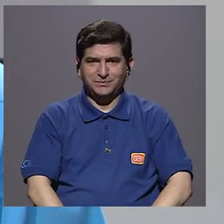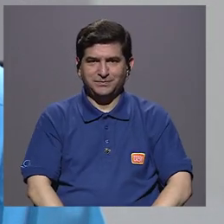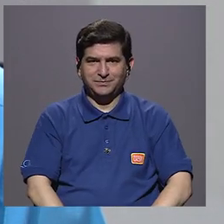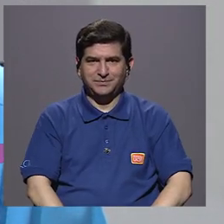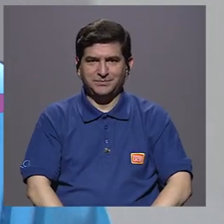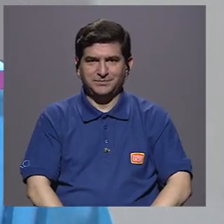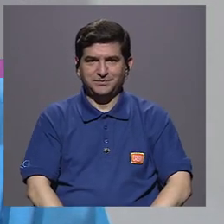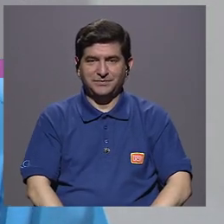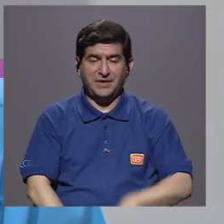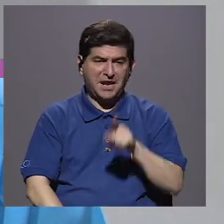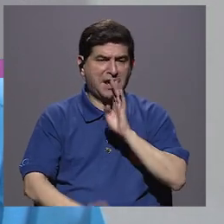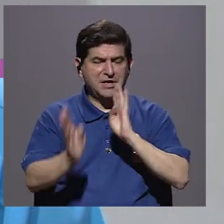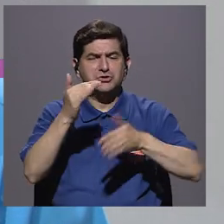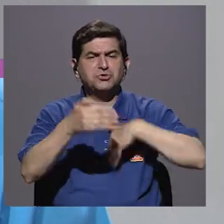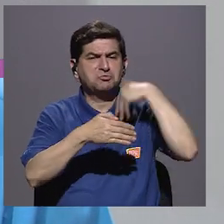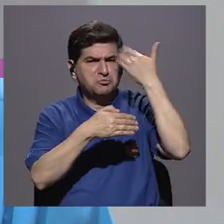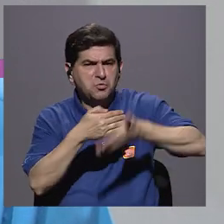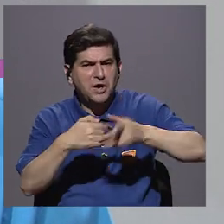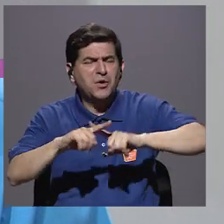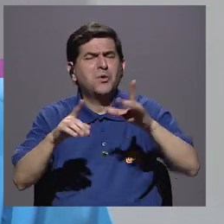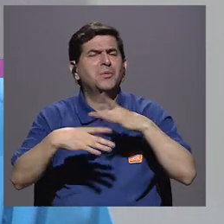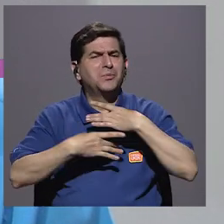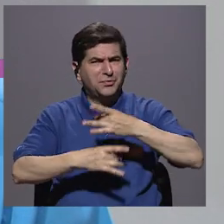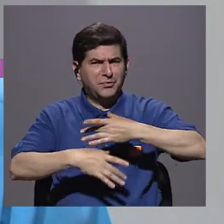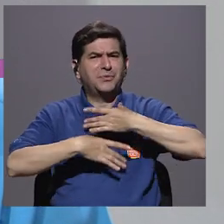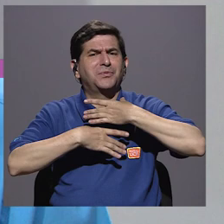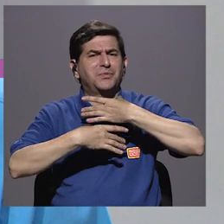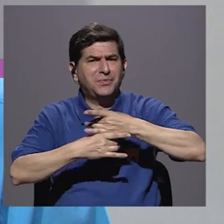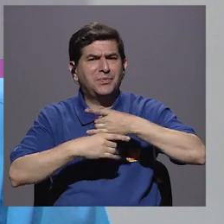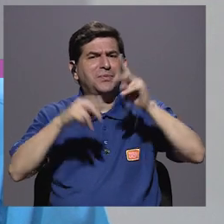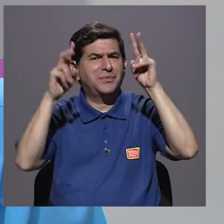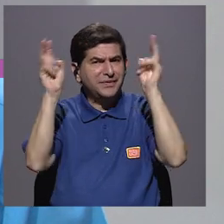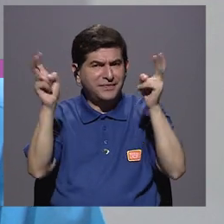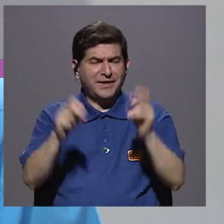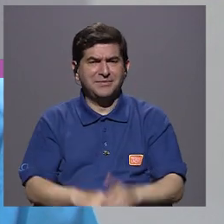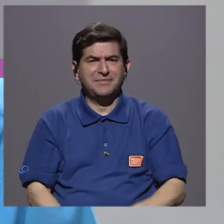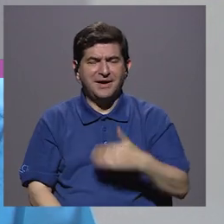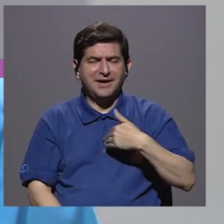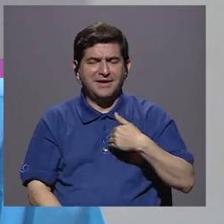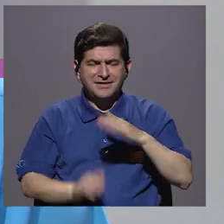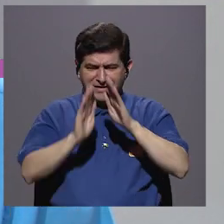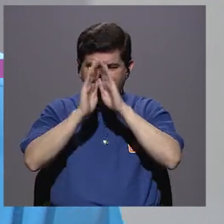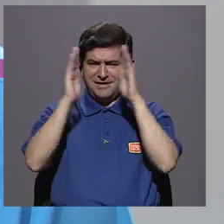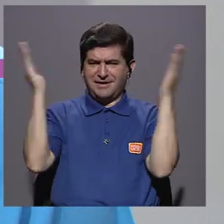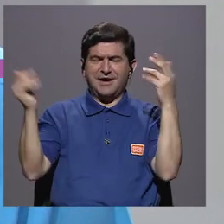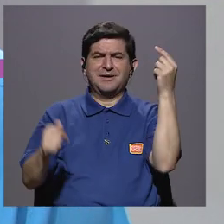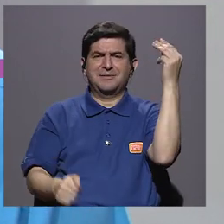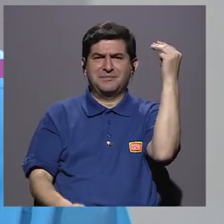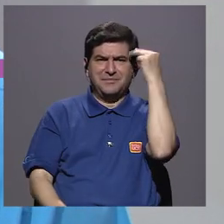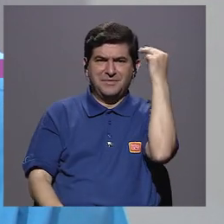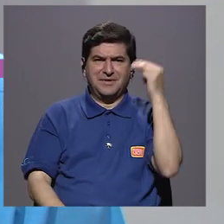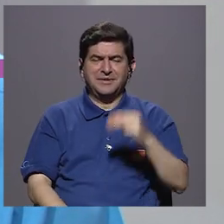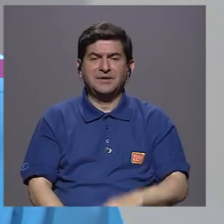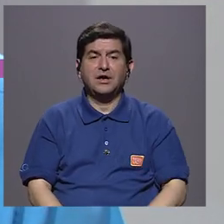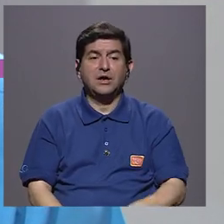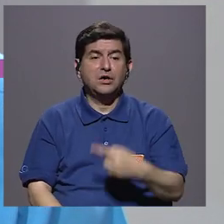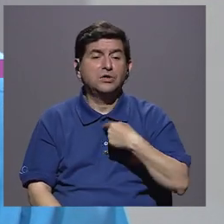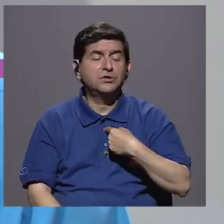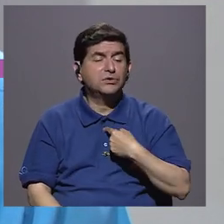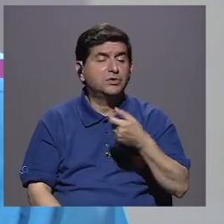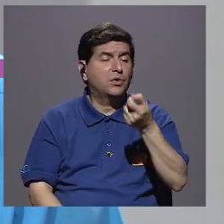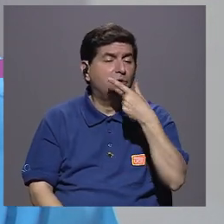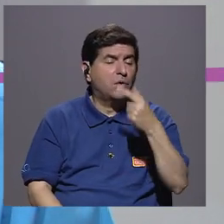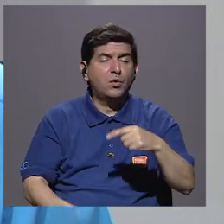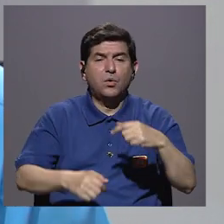Entonces, eso lo hablaremos luego, pero es muy interesante este tema. O sea, hay que tener amplitud. Ok, mire, yo estoy